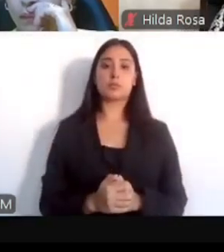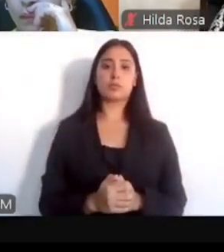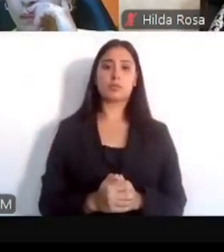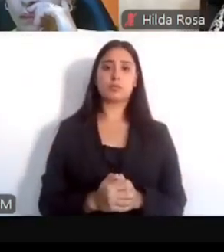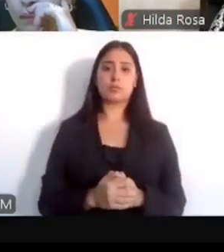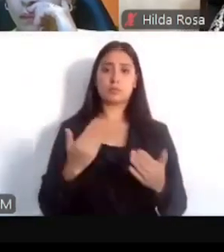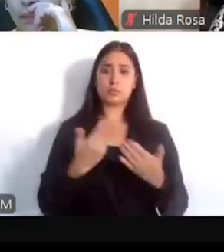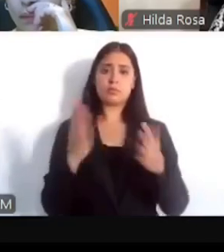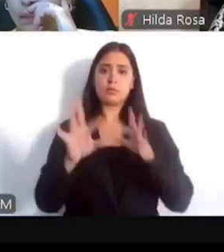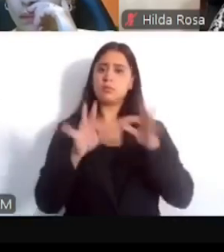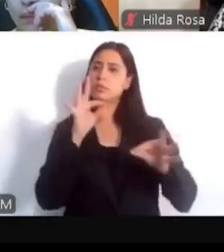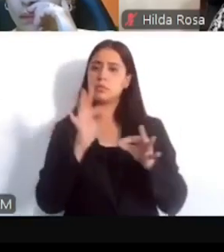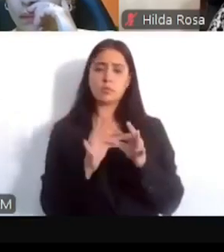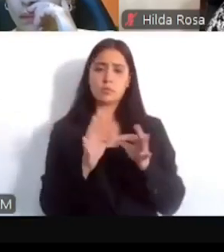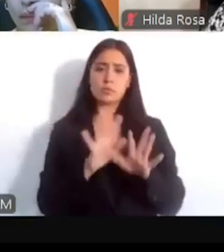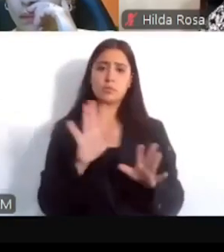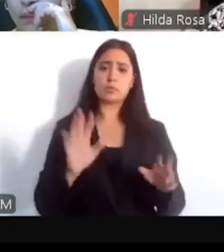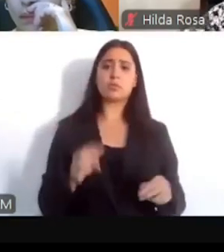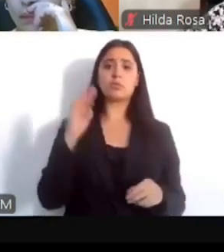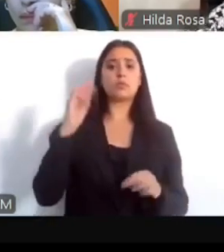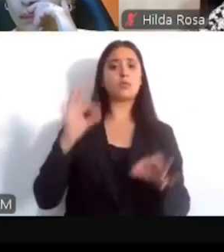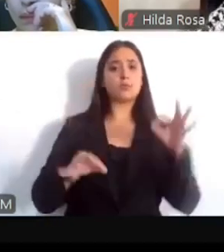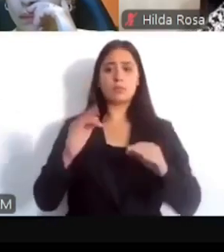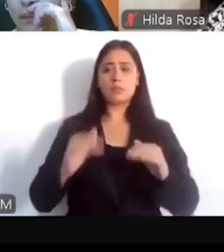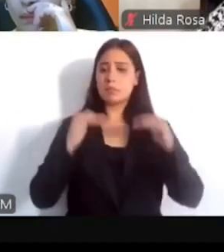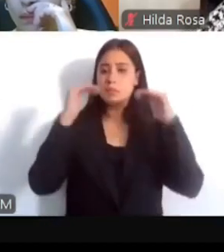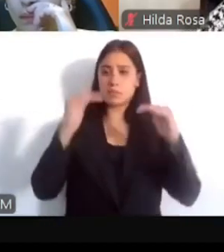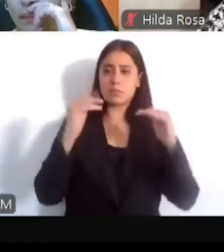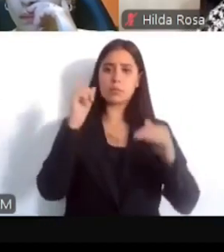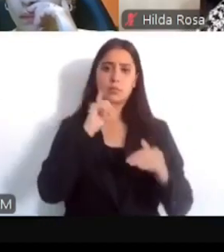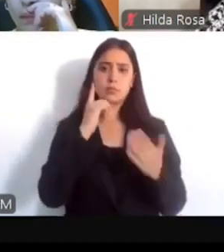cuentas magistrada presidenta magistradas magistrado